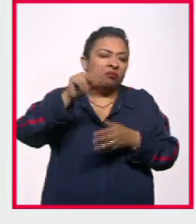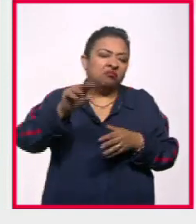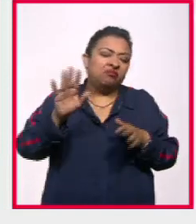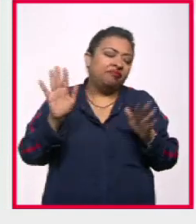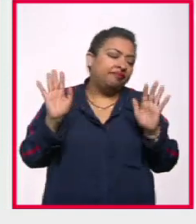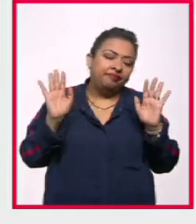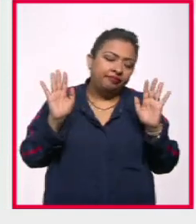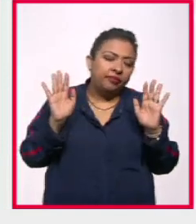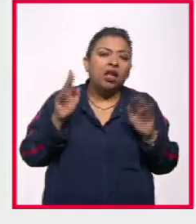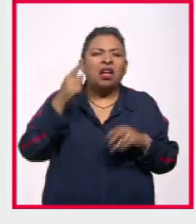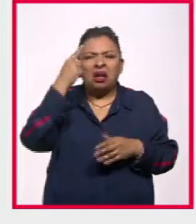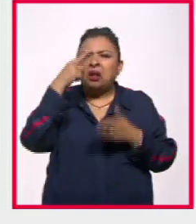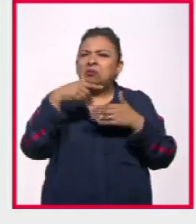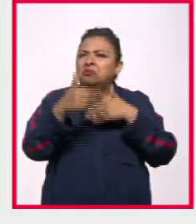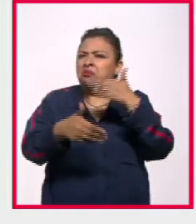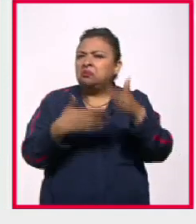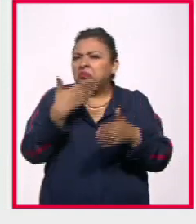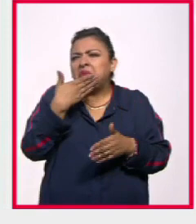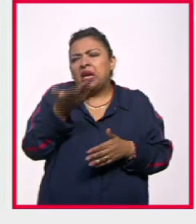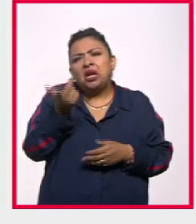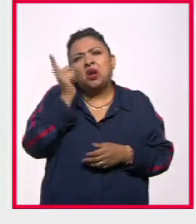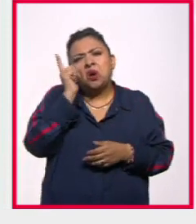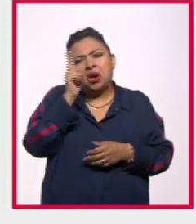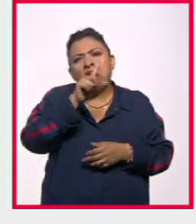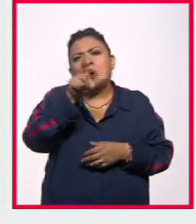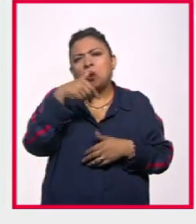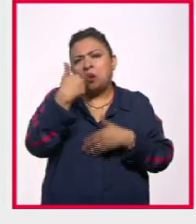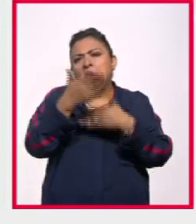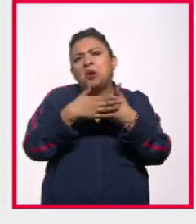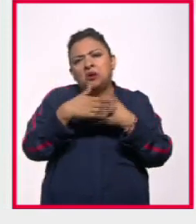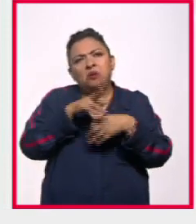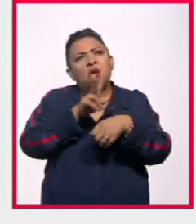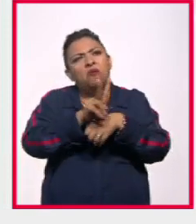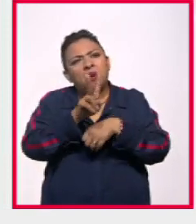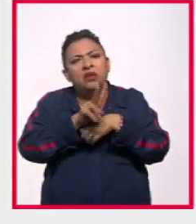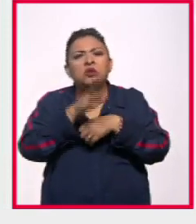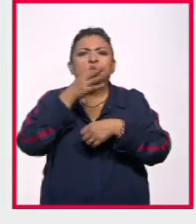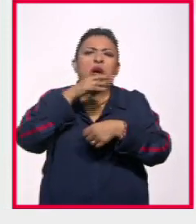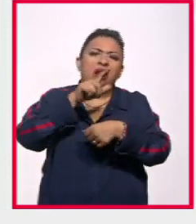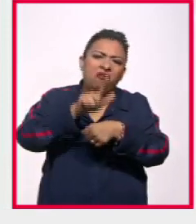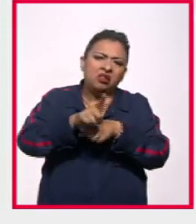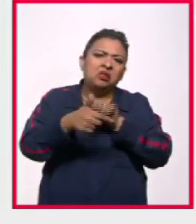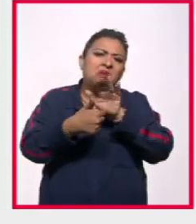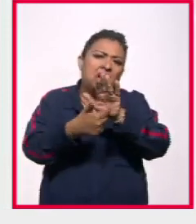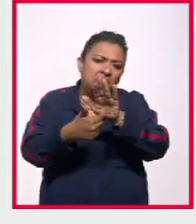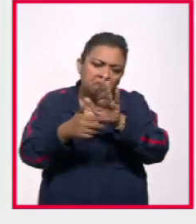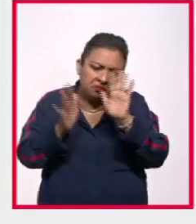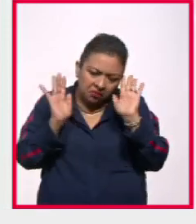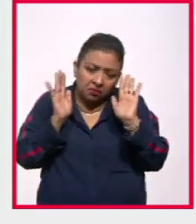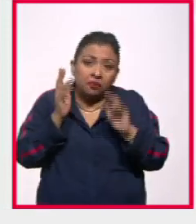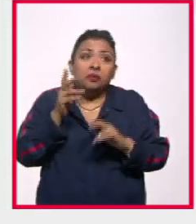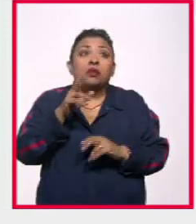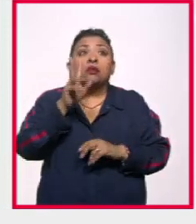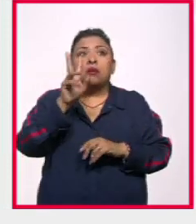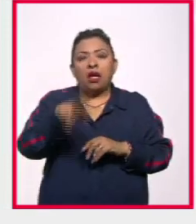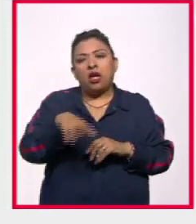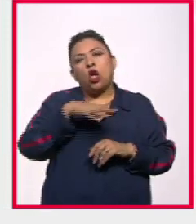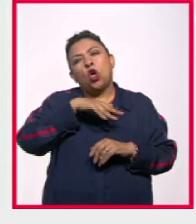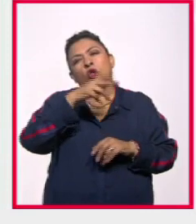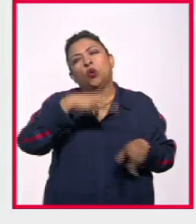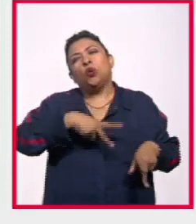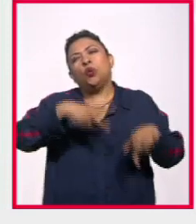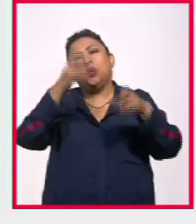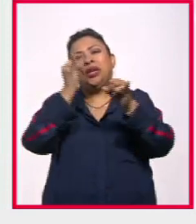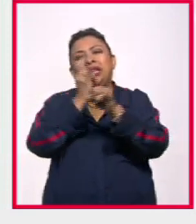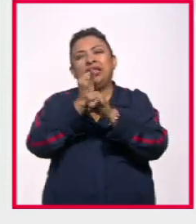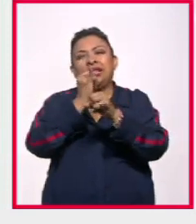funcionando bastante bien. Esperemos que más adelante pueda salir en Venezuela, en algunos festivales, y bueno, vamos a salir con otras plataformas